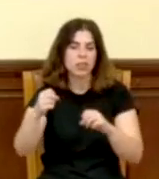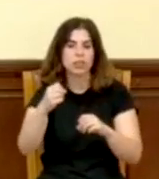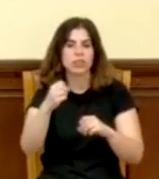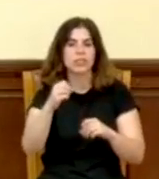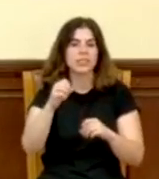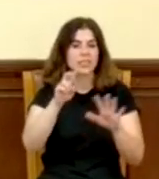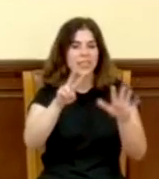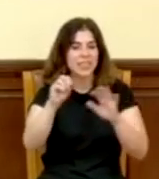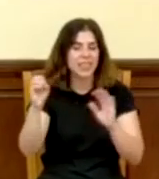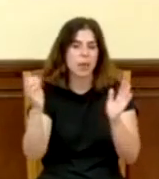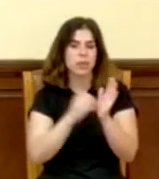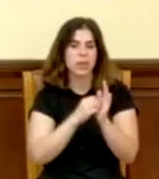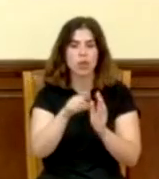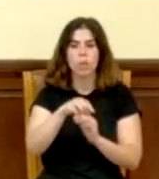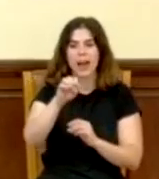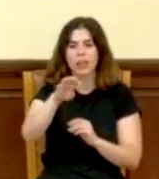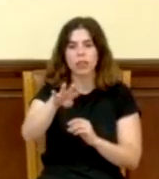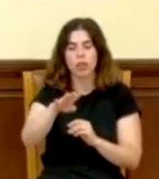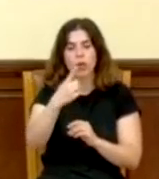1.561.261,14,